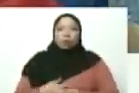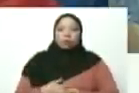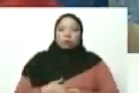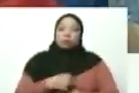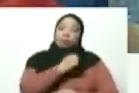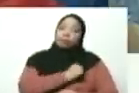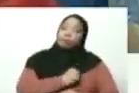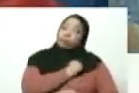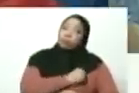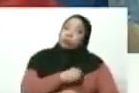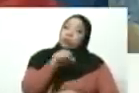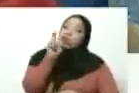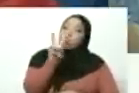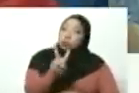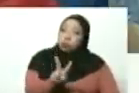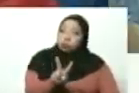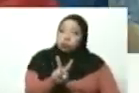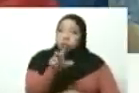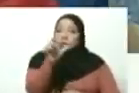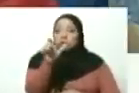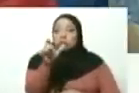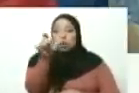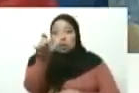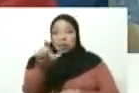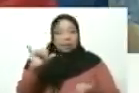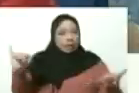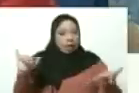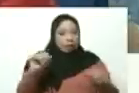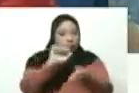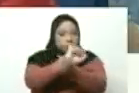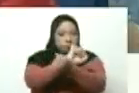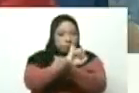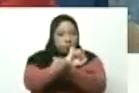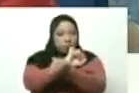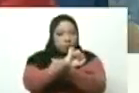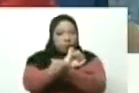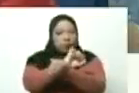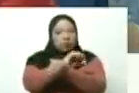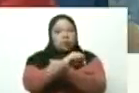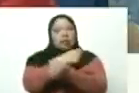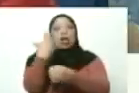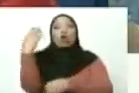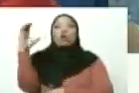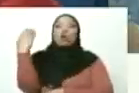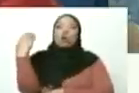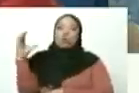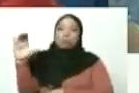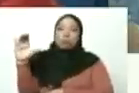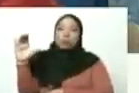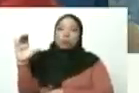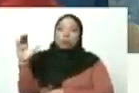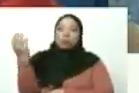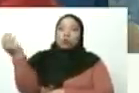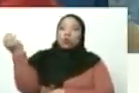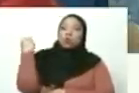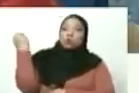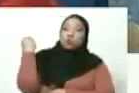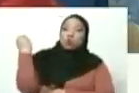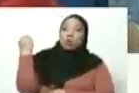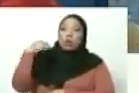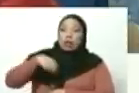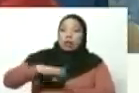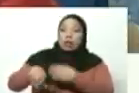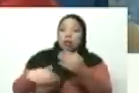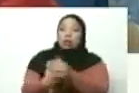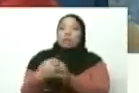lamentablemente dos de los procesados fueron detenidos en colombia y solicitada su extradición